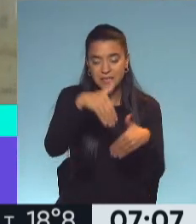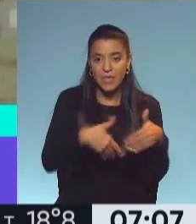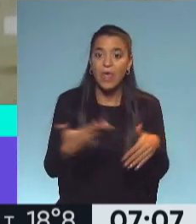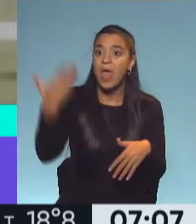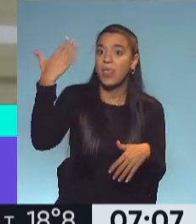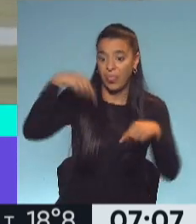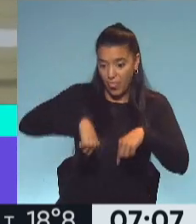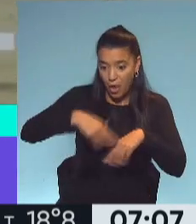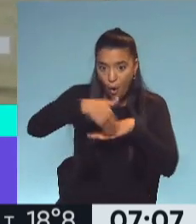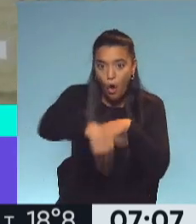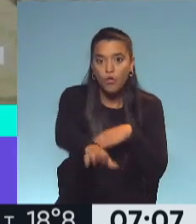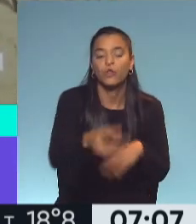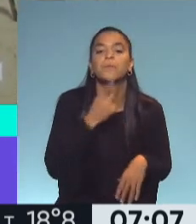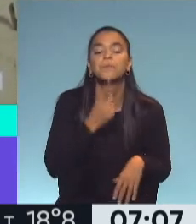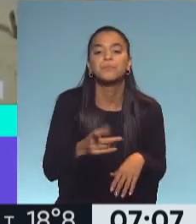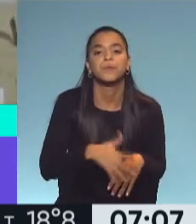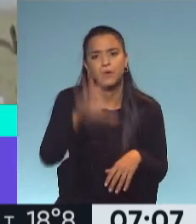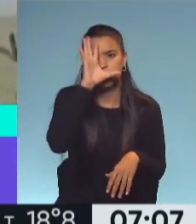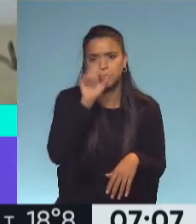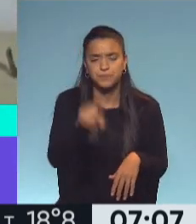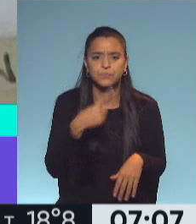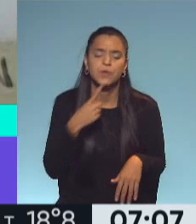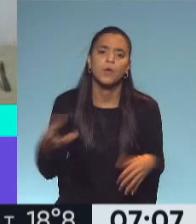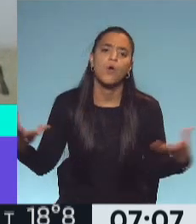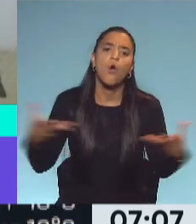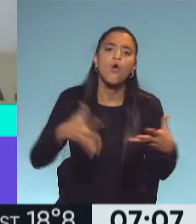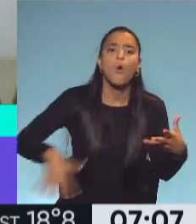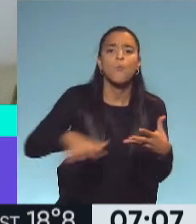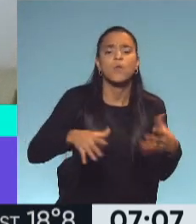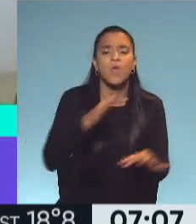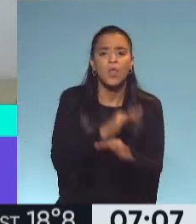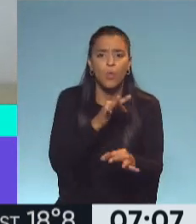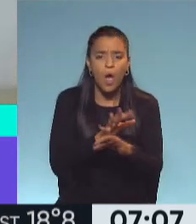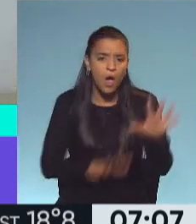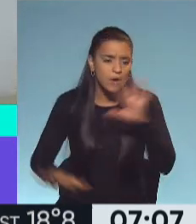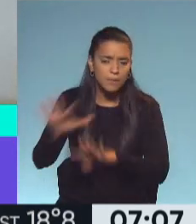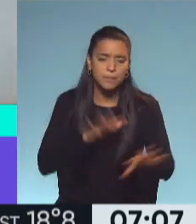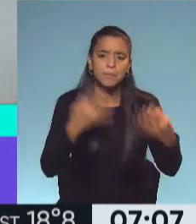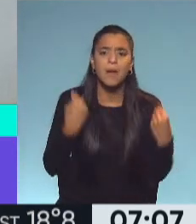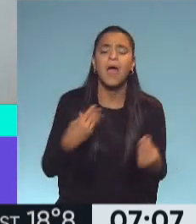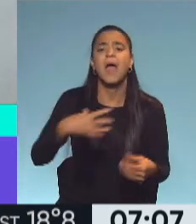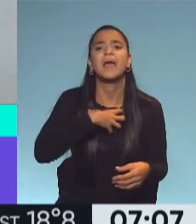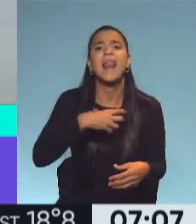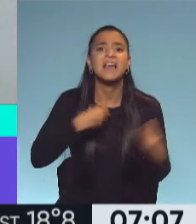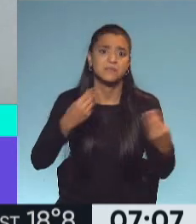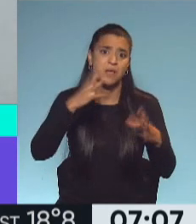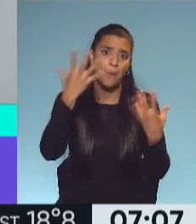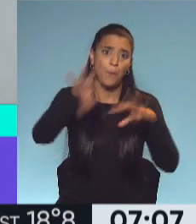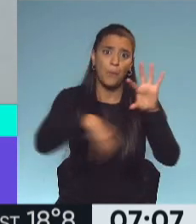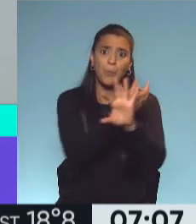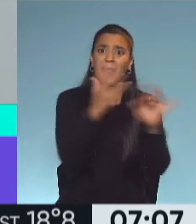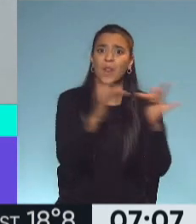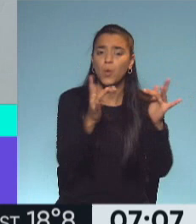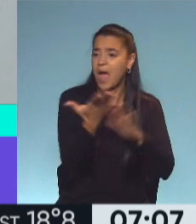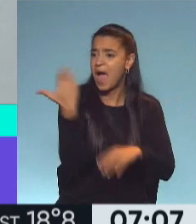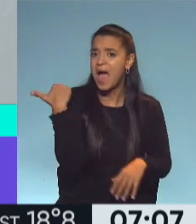el día de hoy. Recordemos que toda la comunidad educativa estaba organizada para que las clases se dicten de manera virtual. Y ayer, cerca